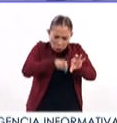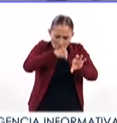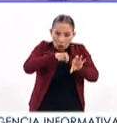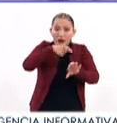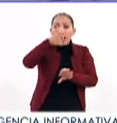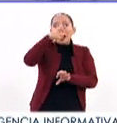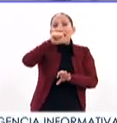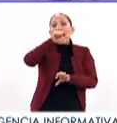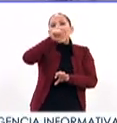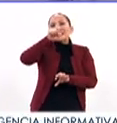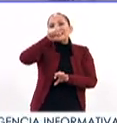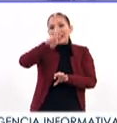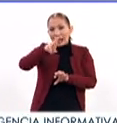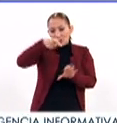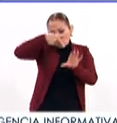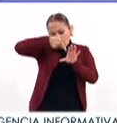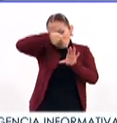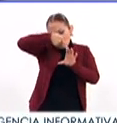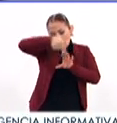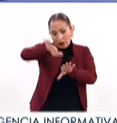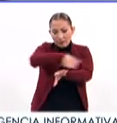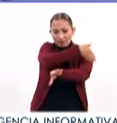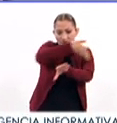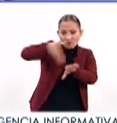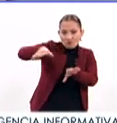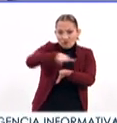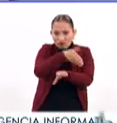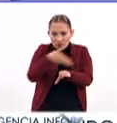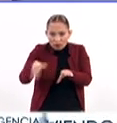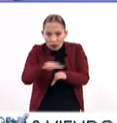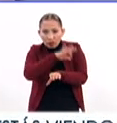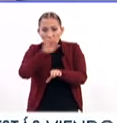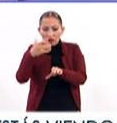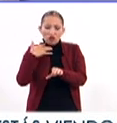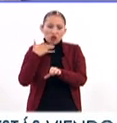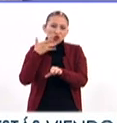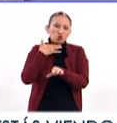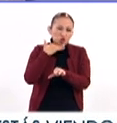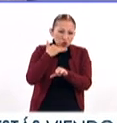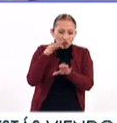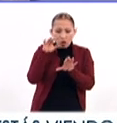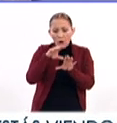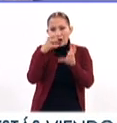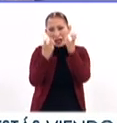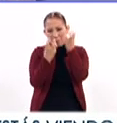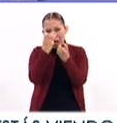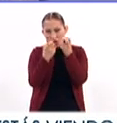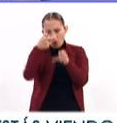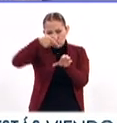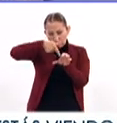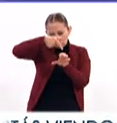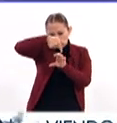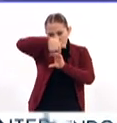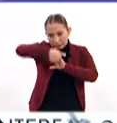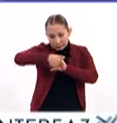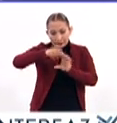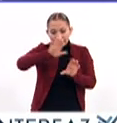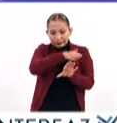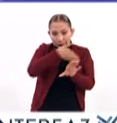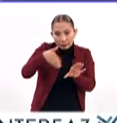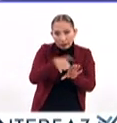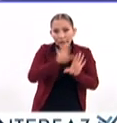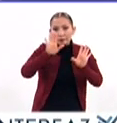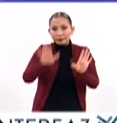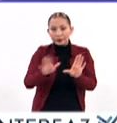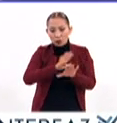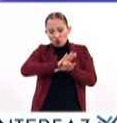láser, se soldan, se pintan todo lo que se manchó o se quemó por la soldadura, y se procede a